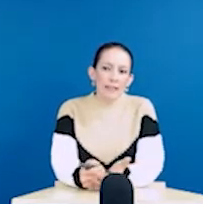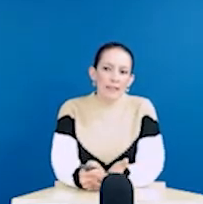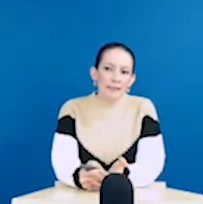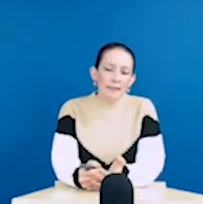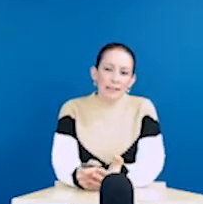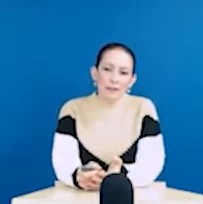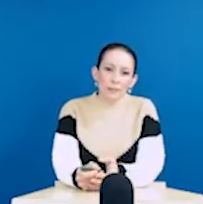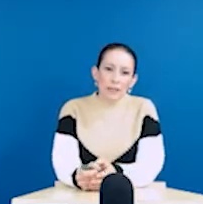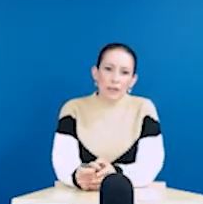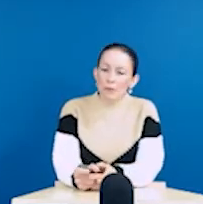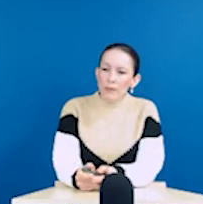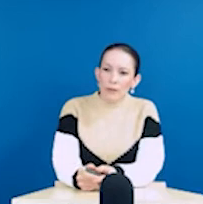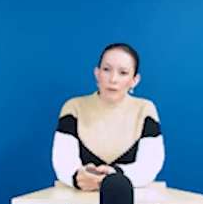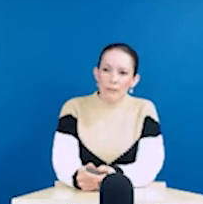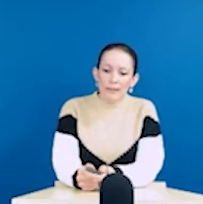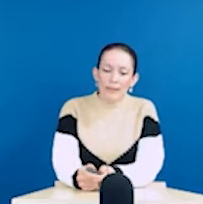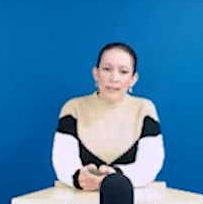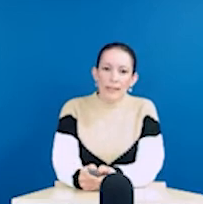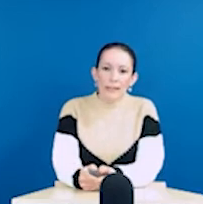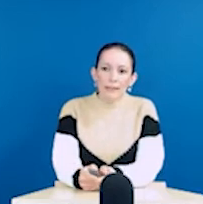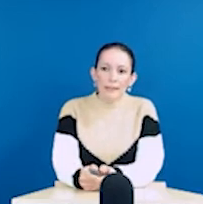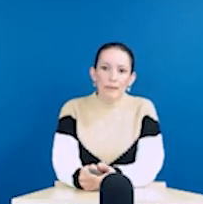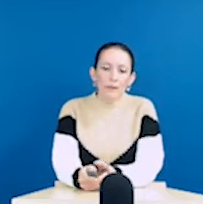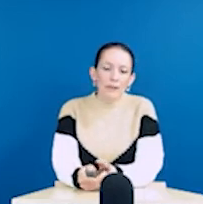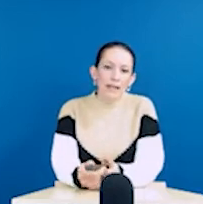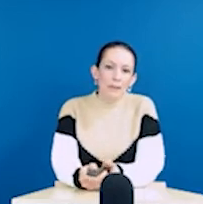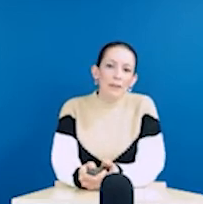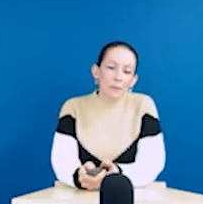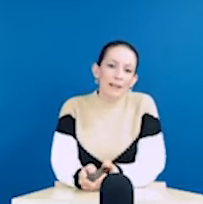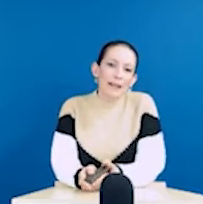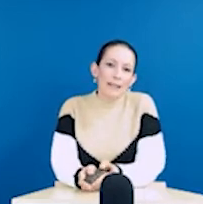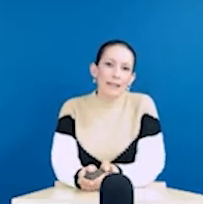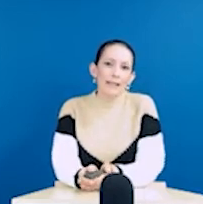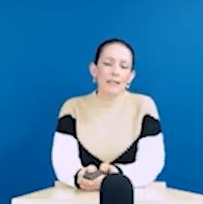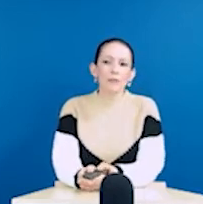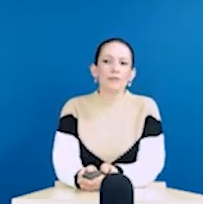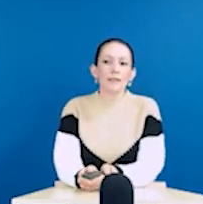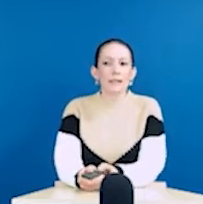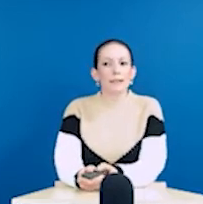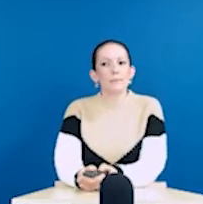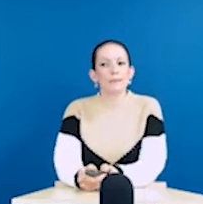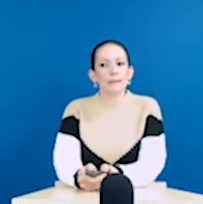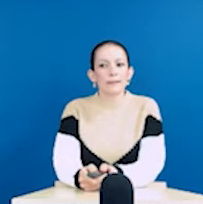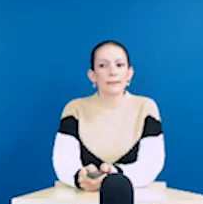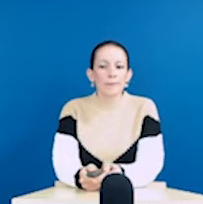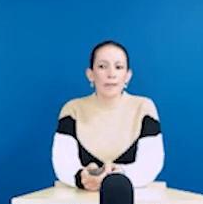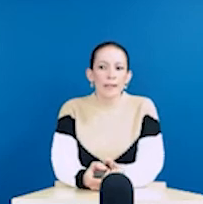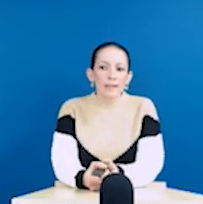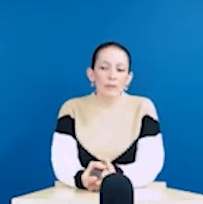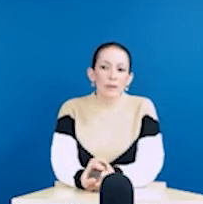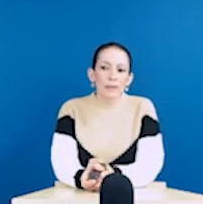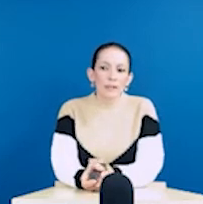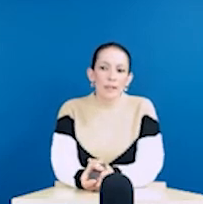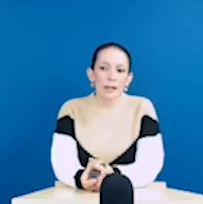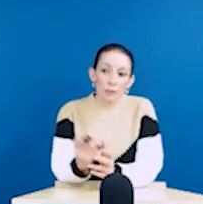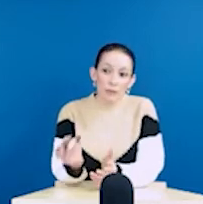no se caracteriza tanto por el número de comidas que tenga, sino realmente por la calidad de alimentos que tenga ese paciente.